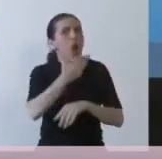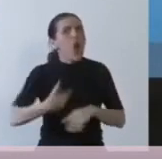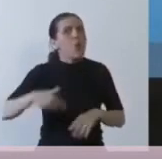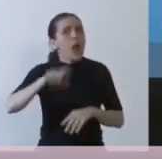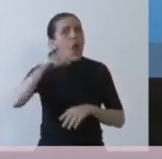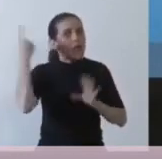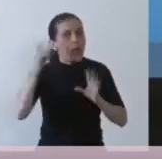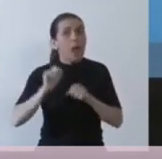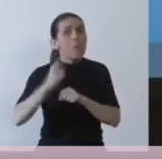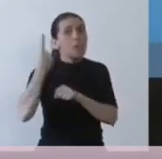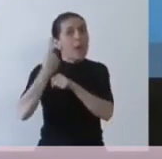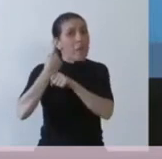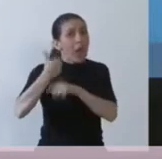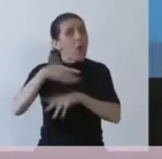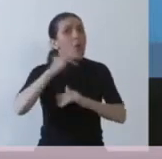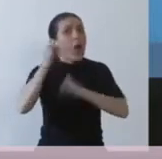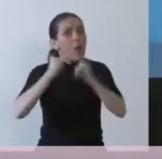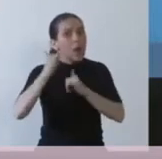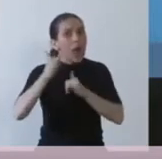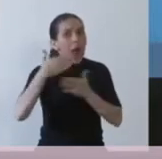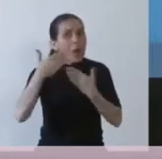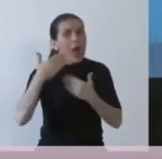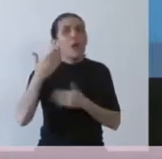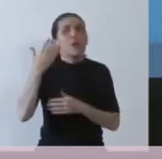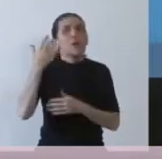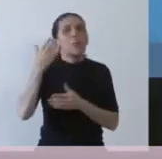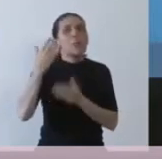lugar escuchamos al ministro de